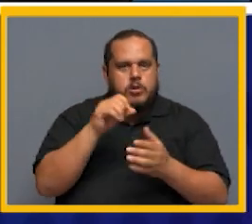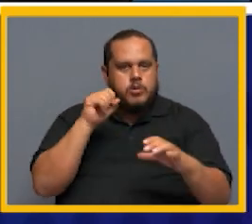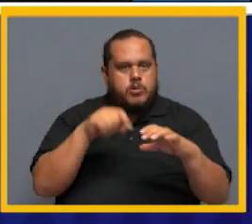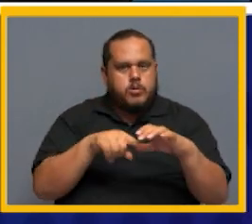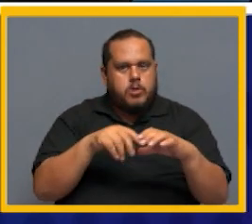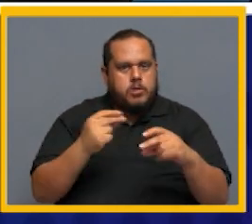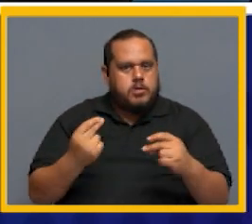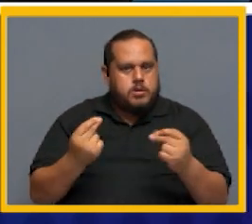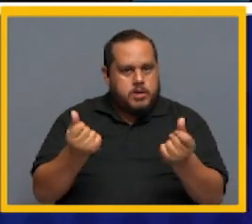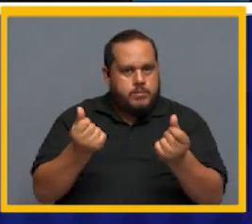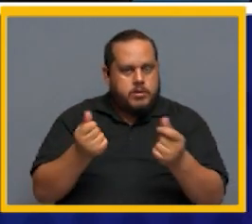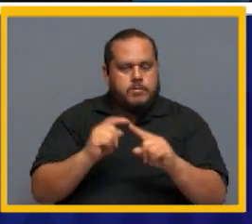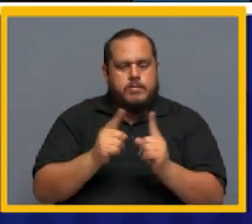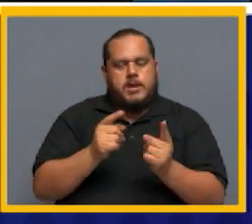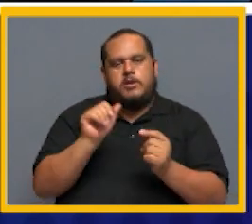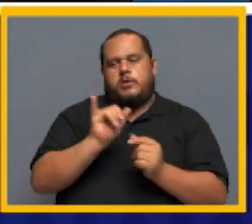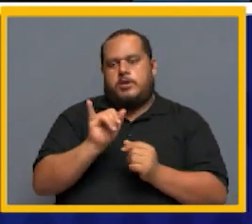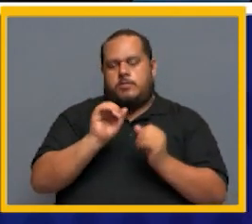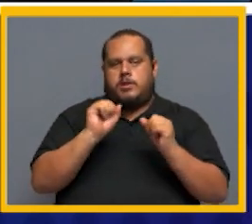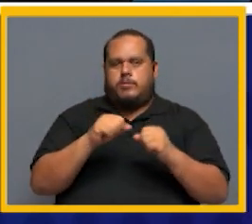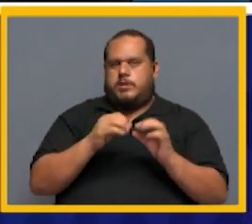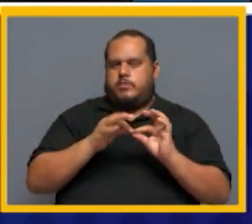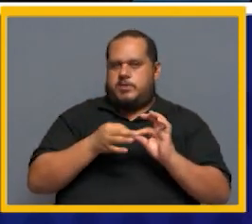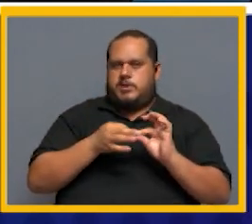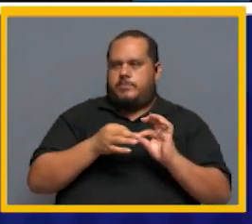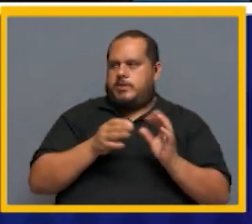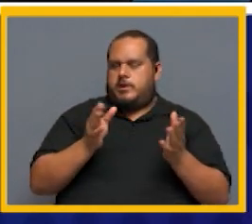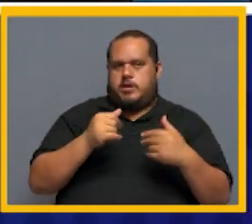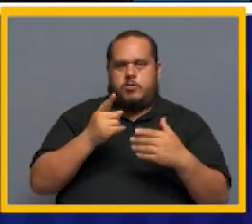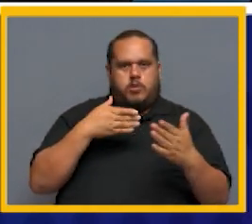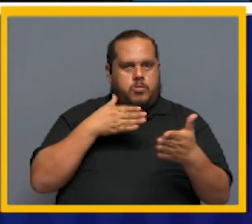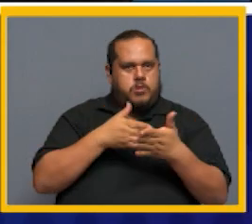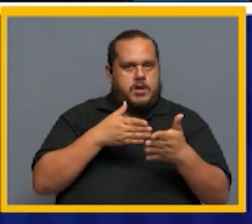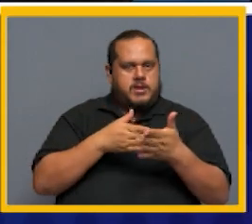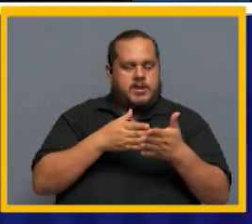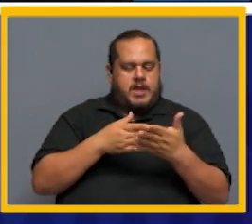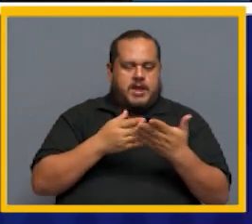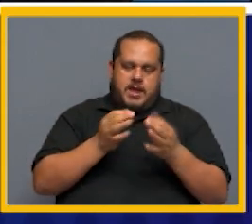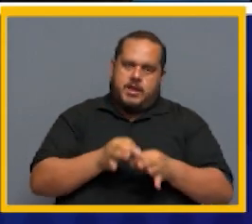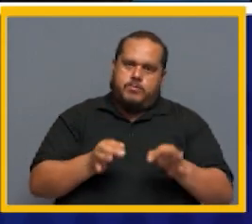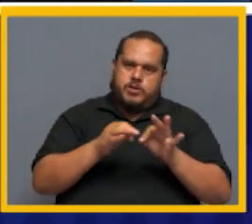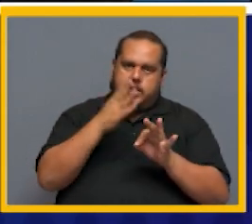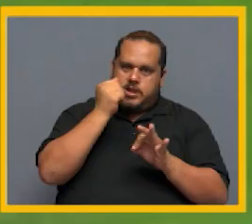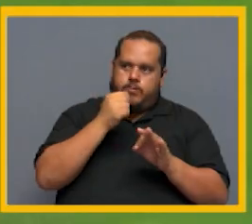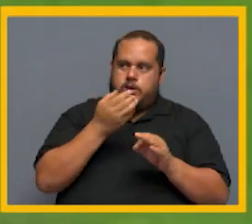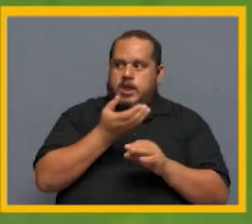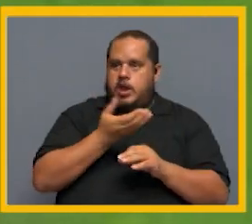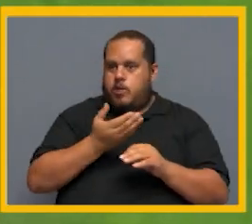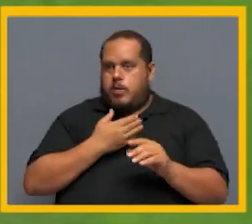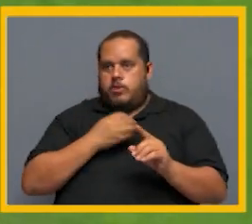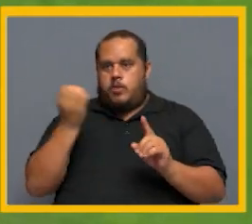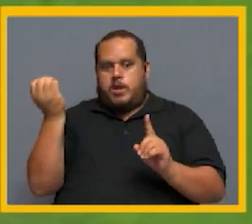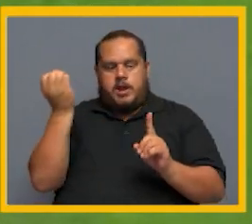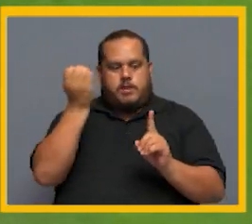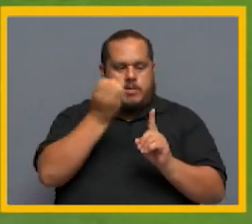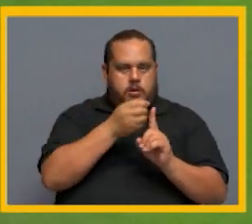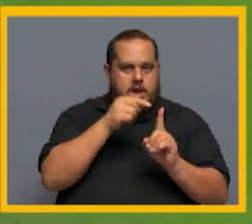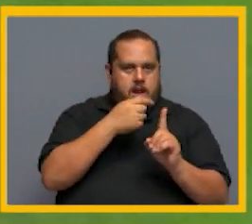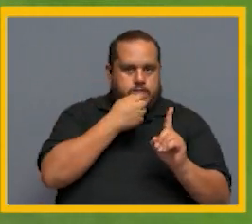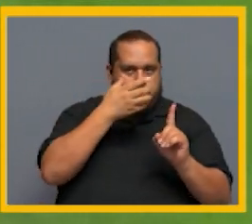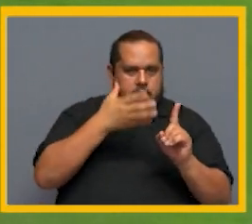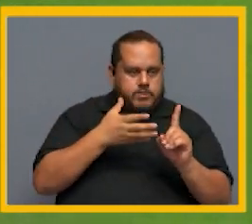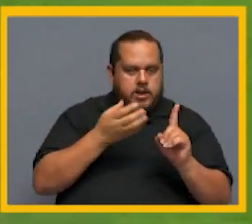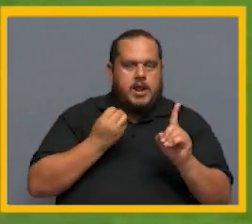inmediatez. Pero también podríamos interpretar que no hubo un ataque prometedor porque cuando el balón le impacta al árbitro, la